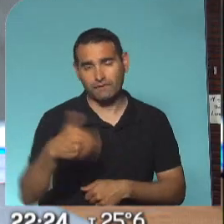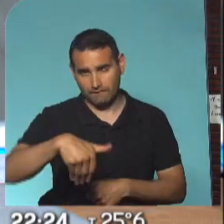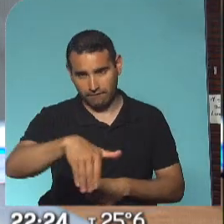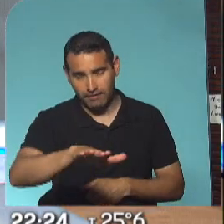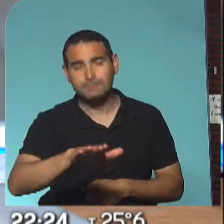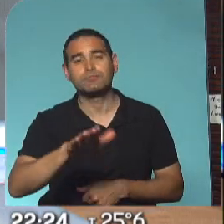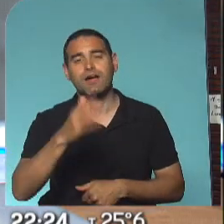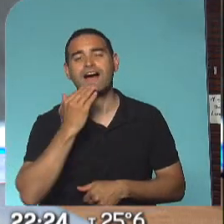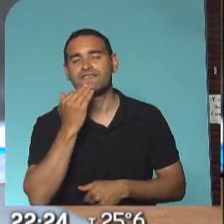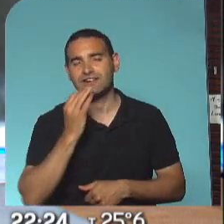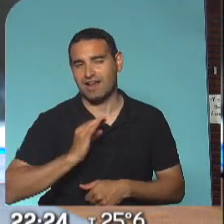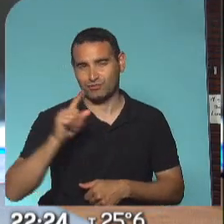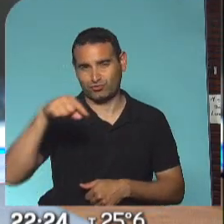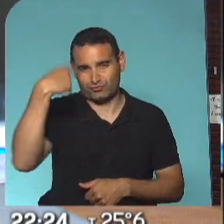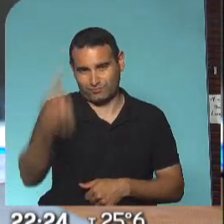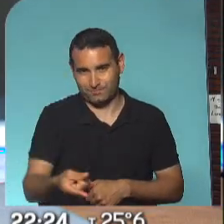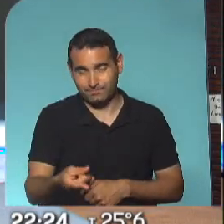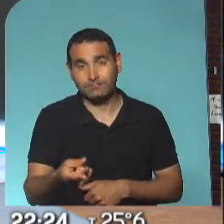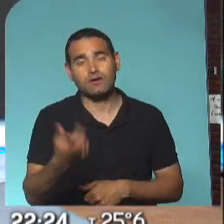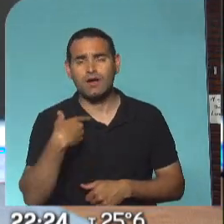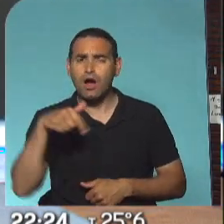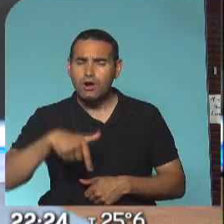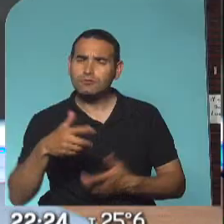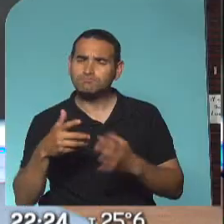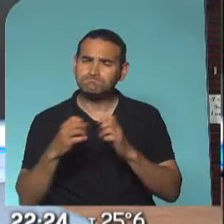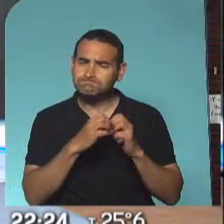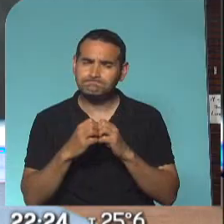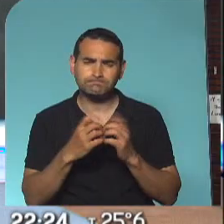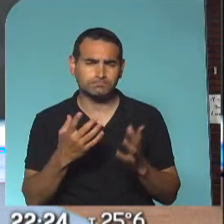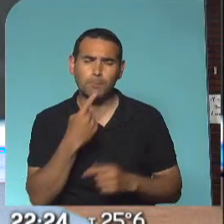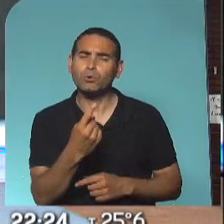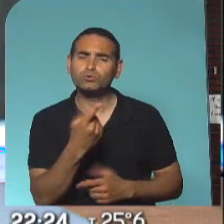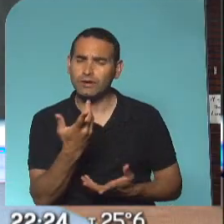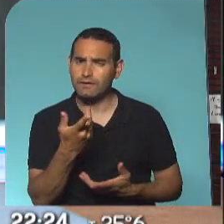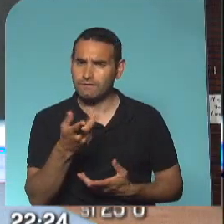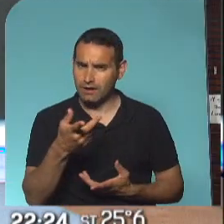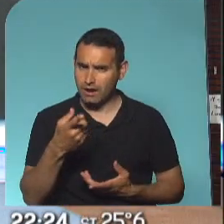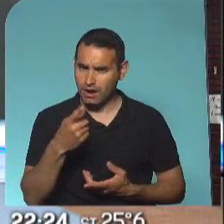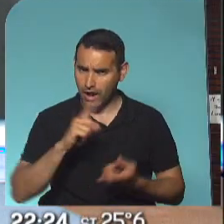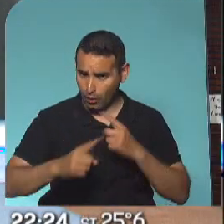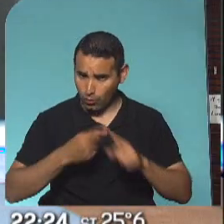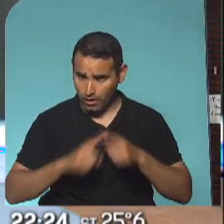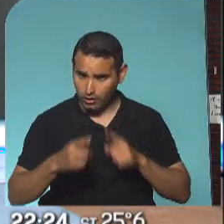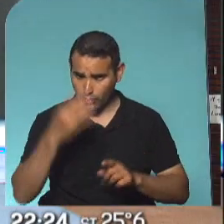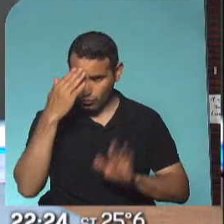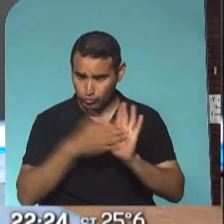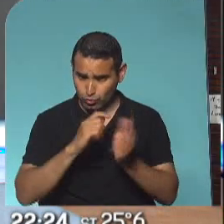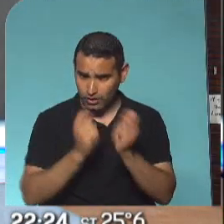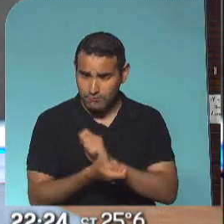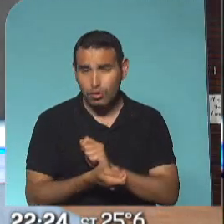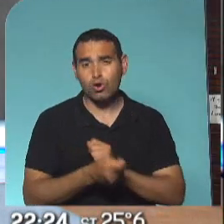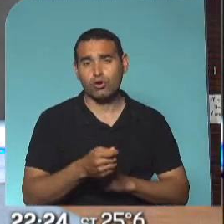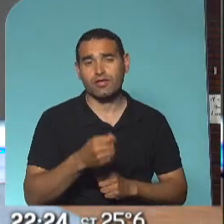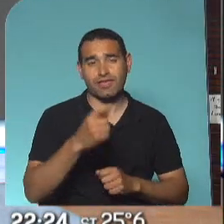convocado, mejor dicho, en abril del año próximo. Y la discusión, la primera pregunta será si está de acuerdo con la reforma de la Constitución. 8 de cada